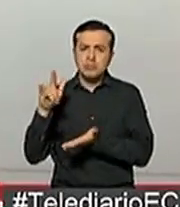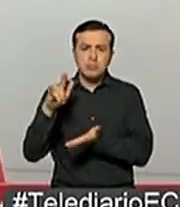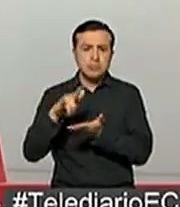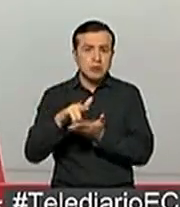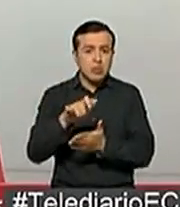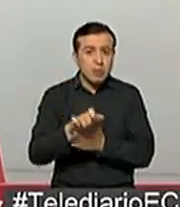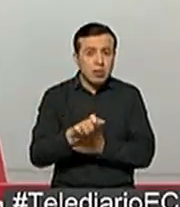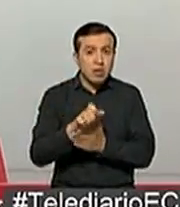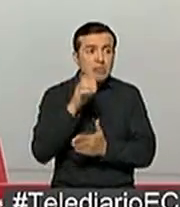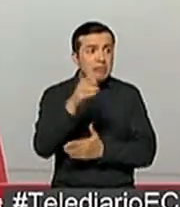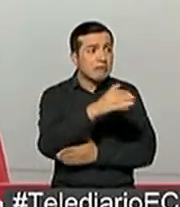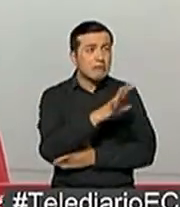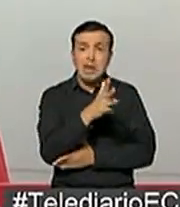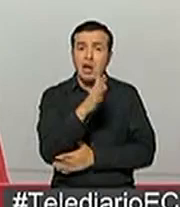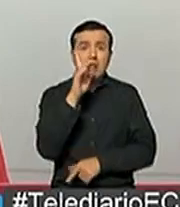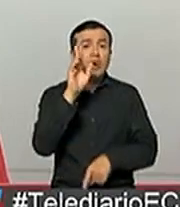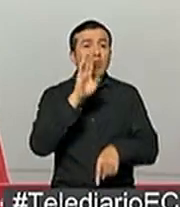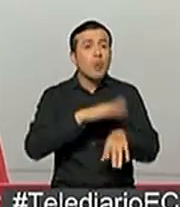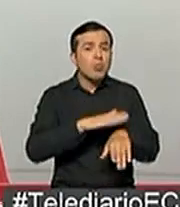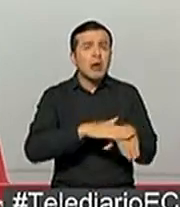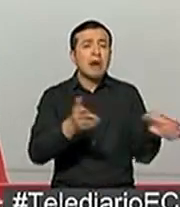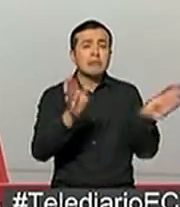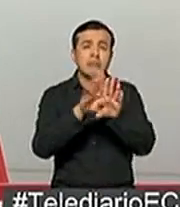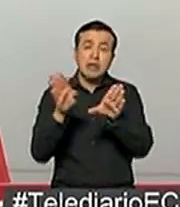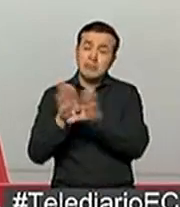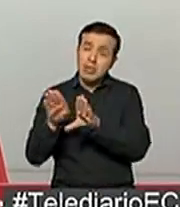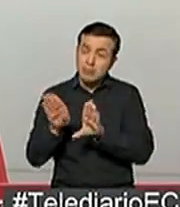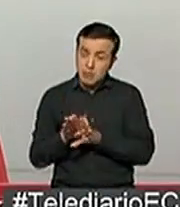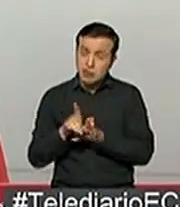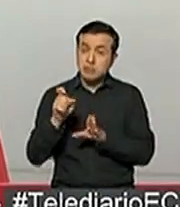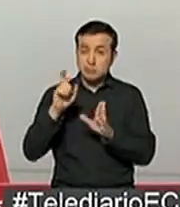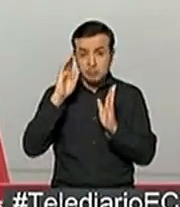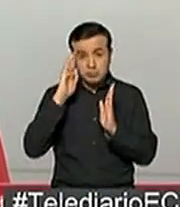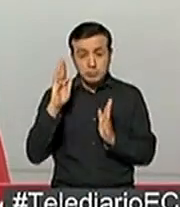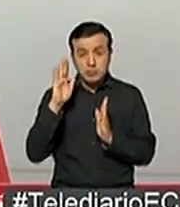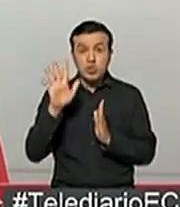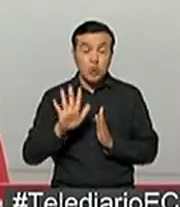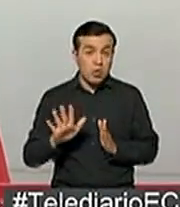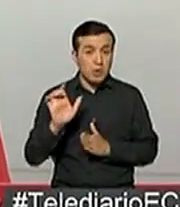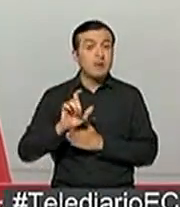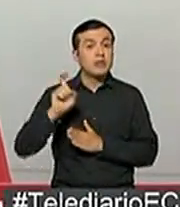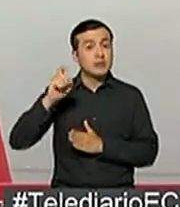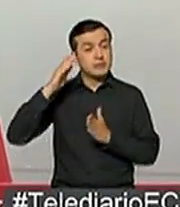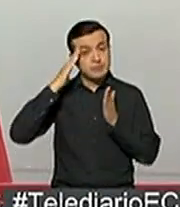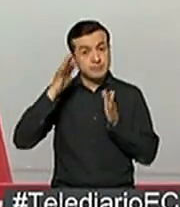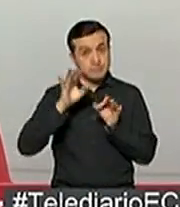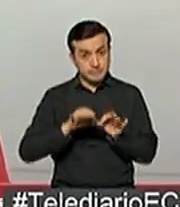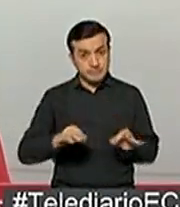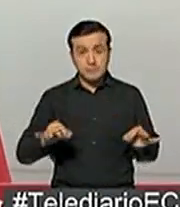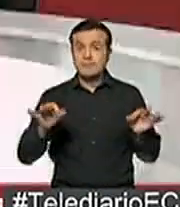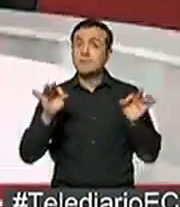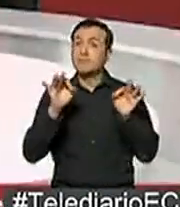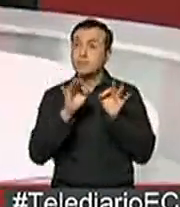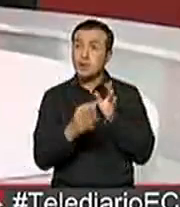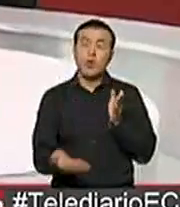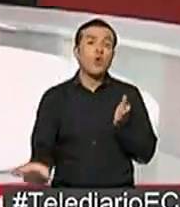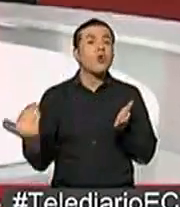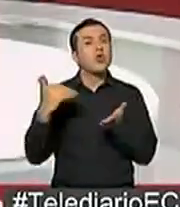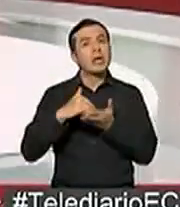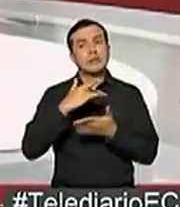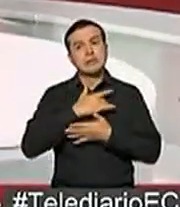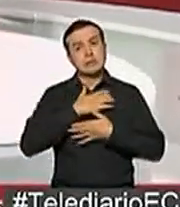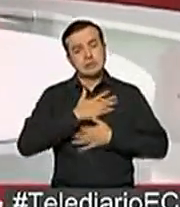y no lo pudieron hacer les debemos esto a esta gente y le debemos a nuestro país el poder volver a esa